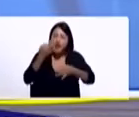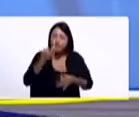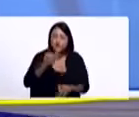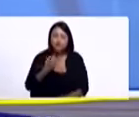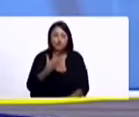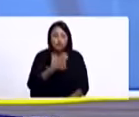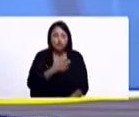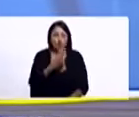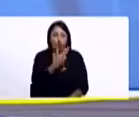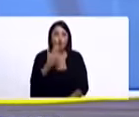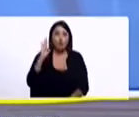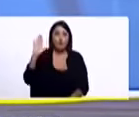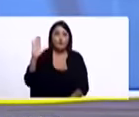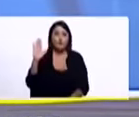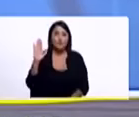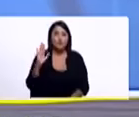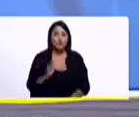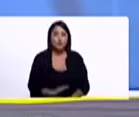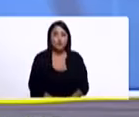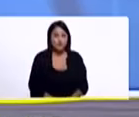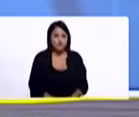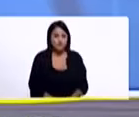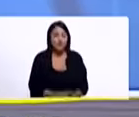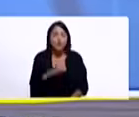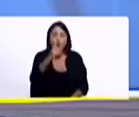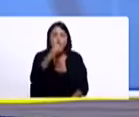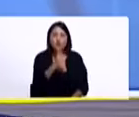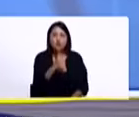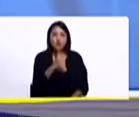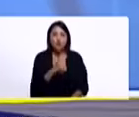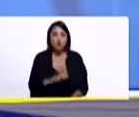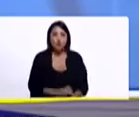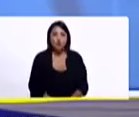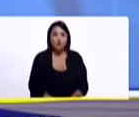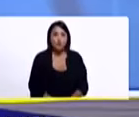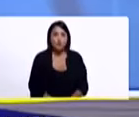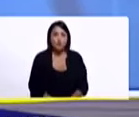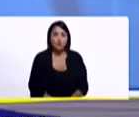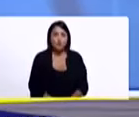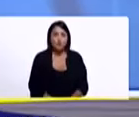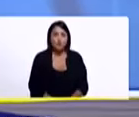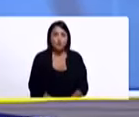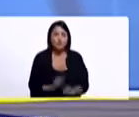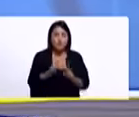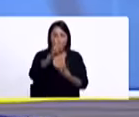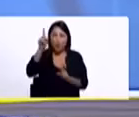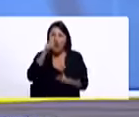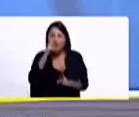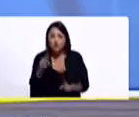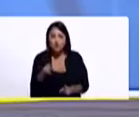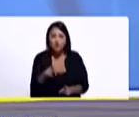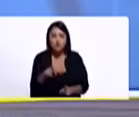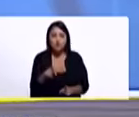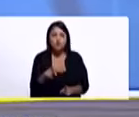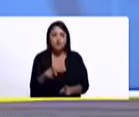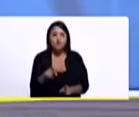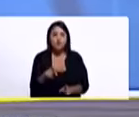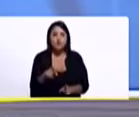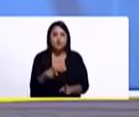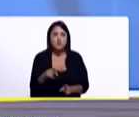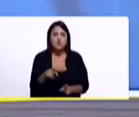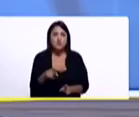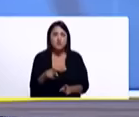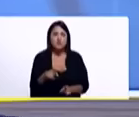palabra en nombre de nuestro pueblo, que en un año, a partir de ese momento, nosotros revertimos todas